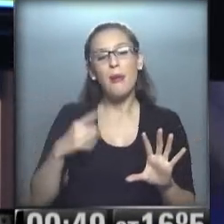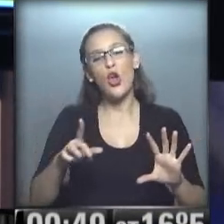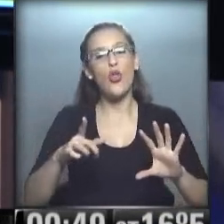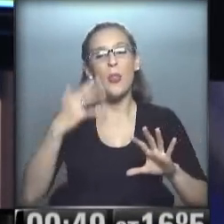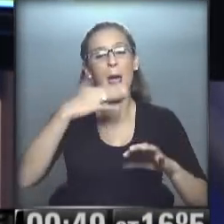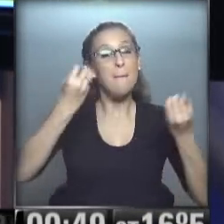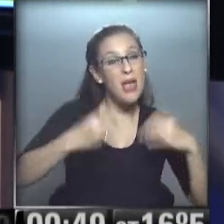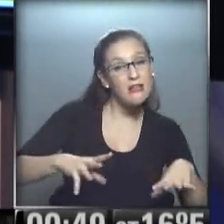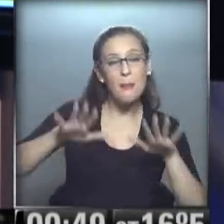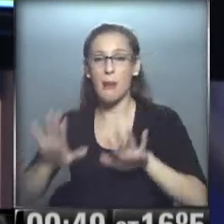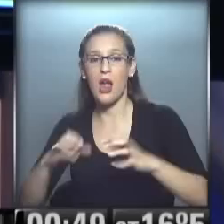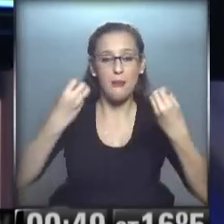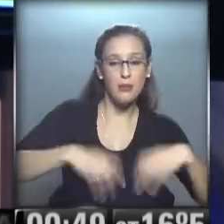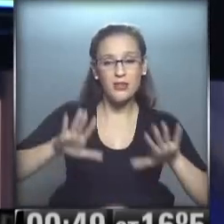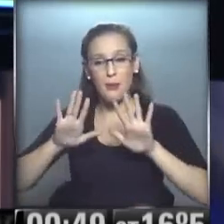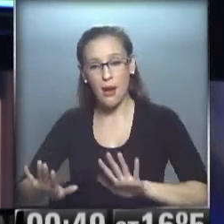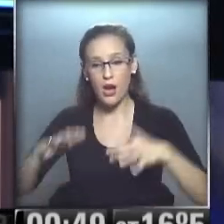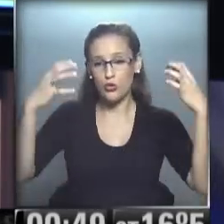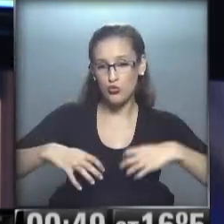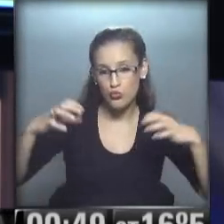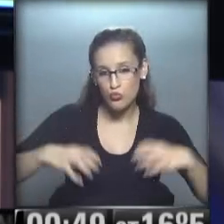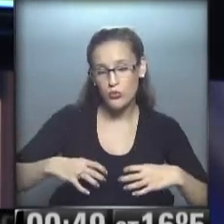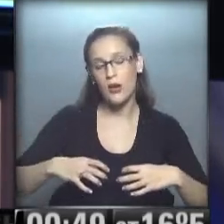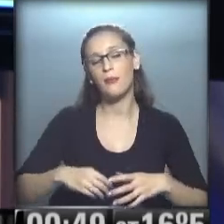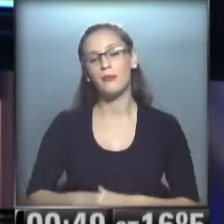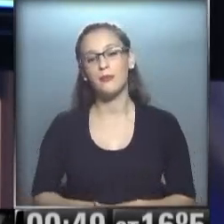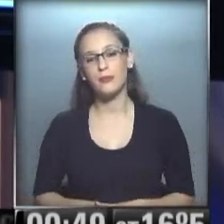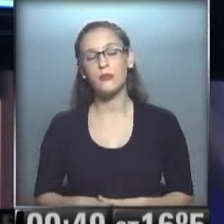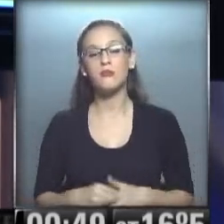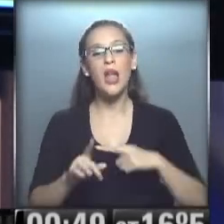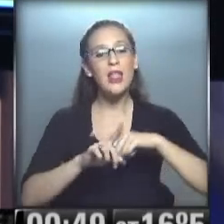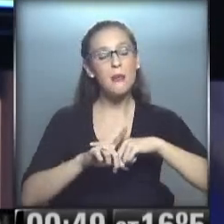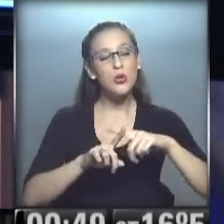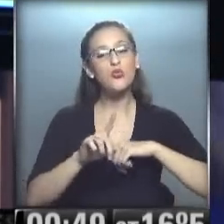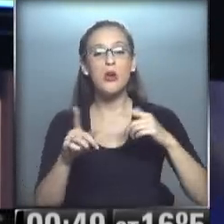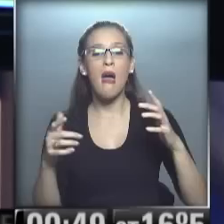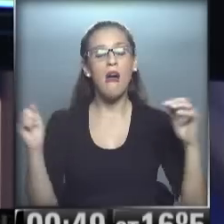chaparrones, lluvias con mejoramientos de tipo temporario, temperaturas mucho más frescas en casi